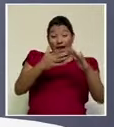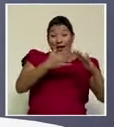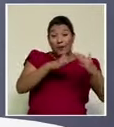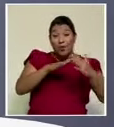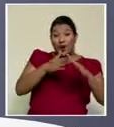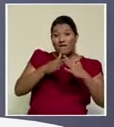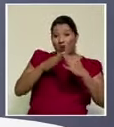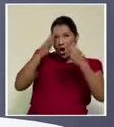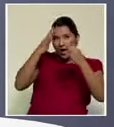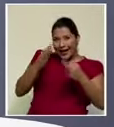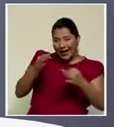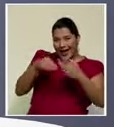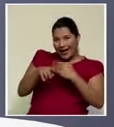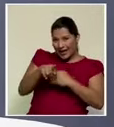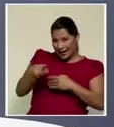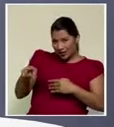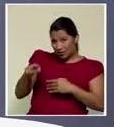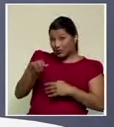cosa.